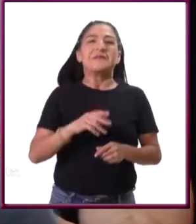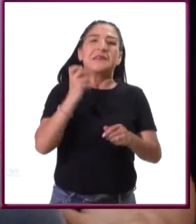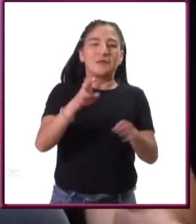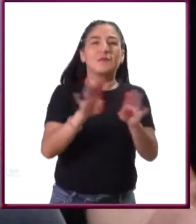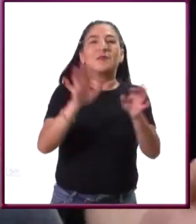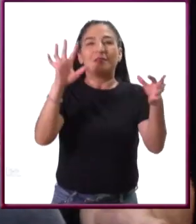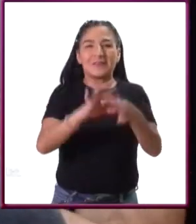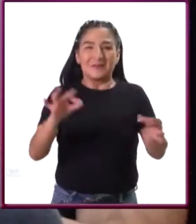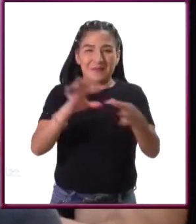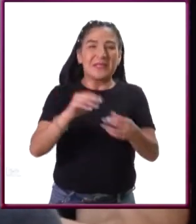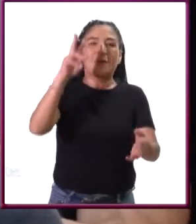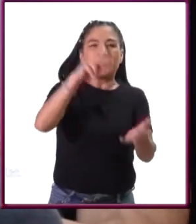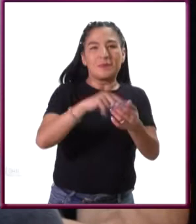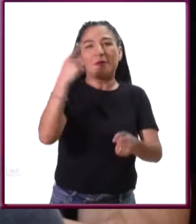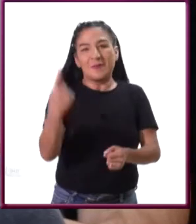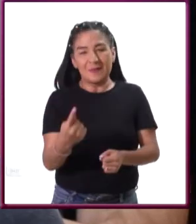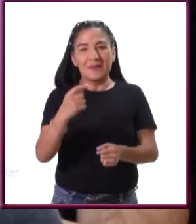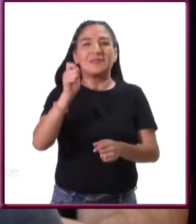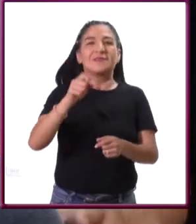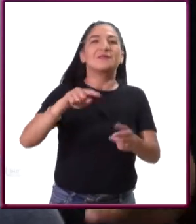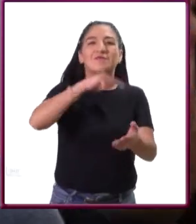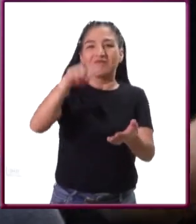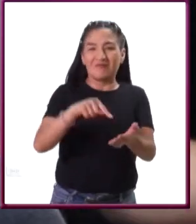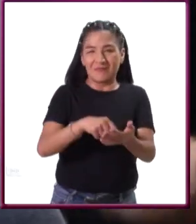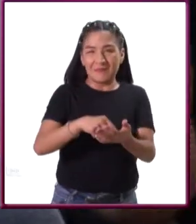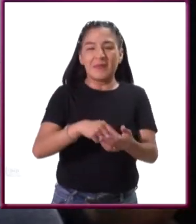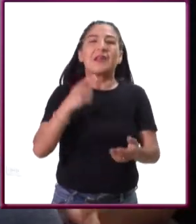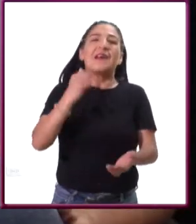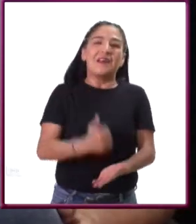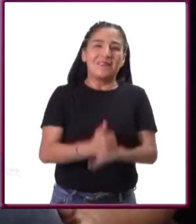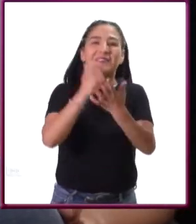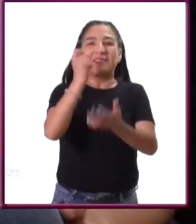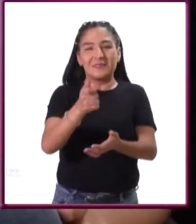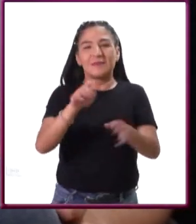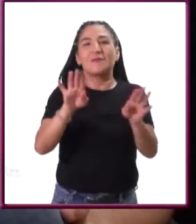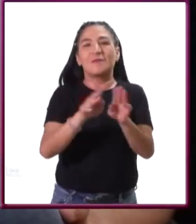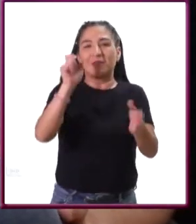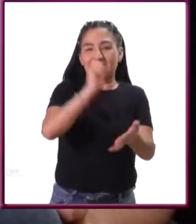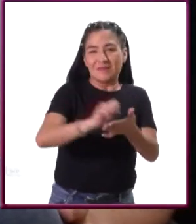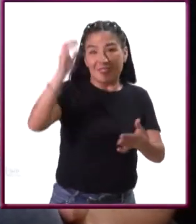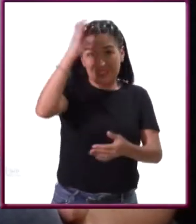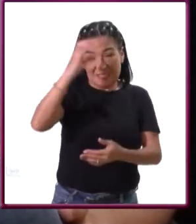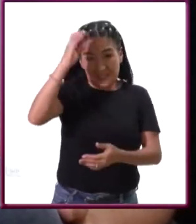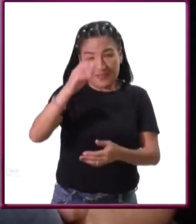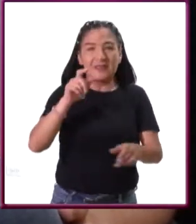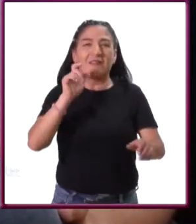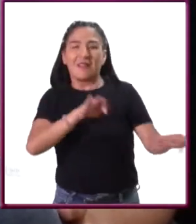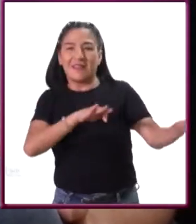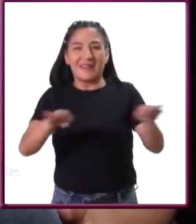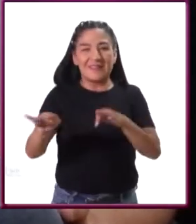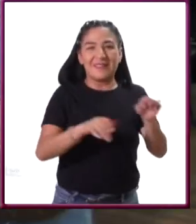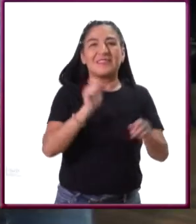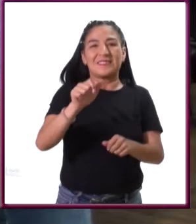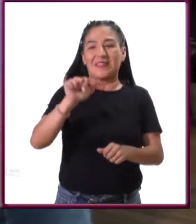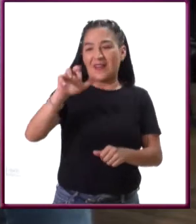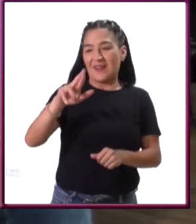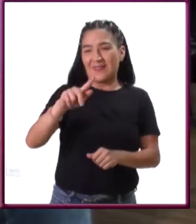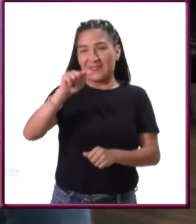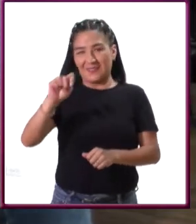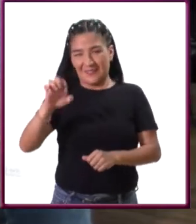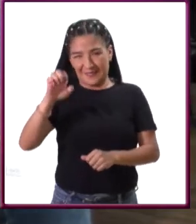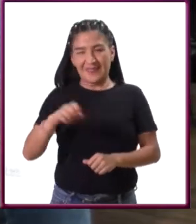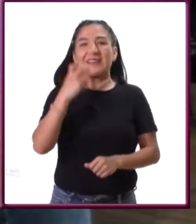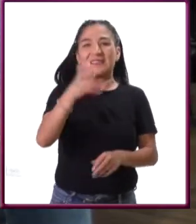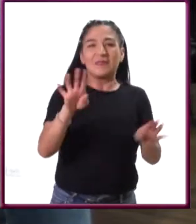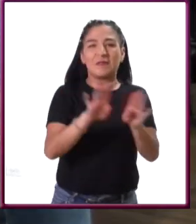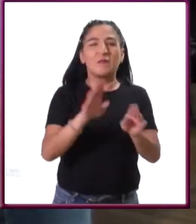2001, Odisea del Espacio, con ayuda del escritor de ciencia y ciencia ficción Arthur C. Clarke. Los resultados